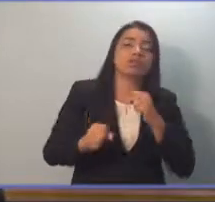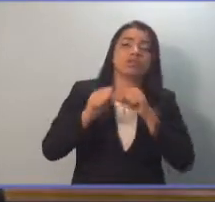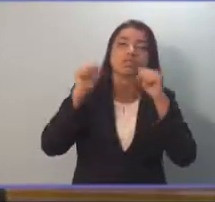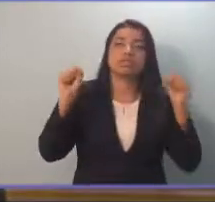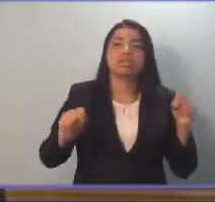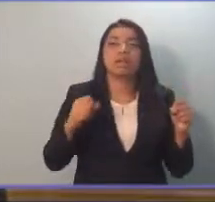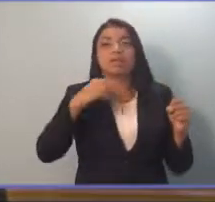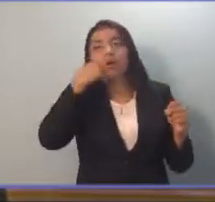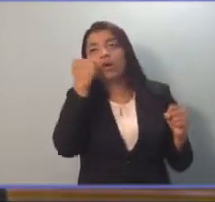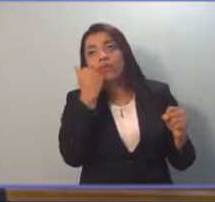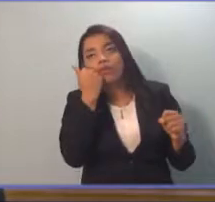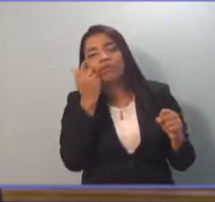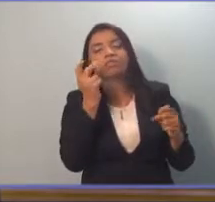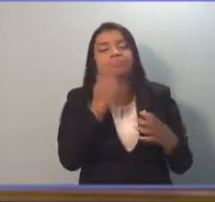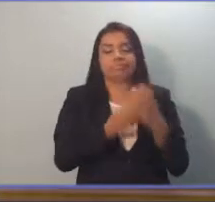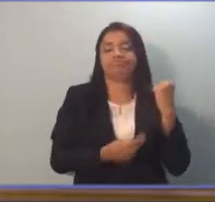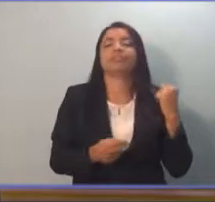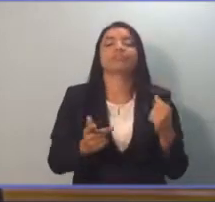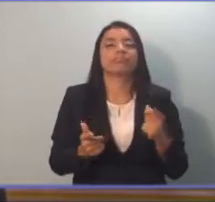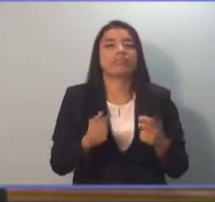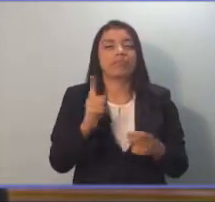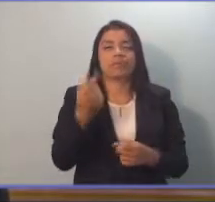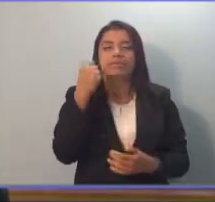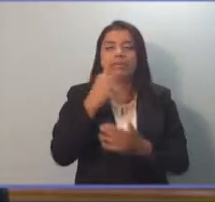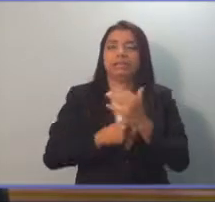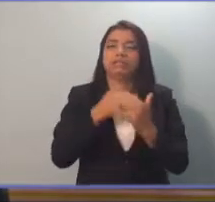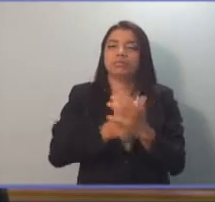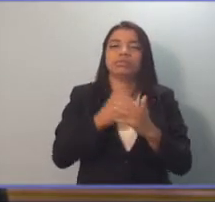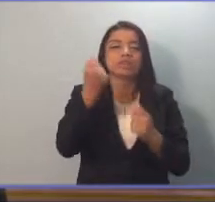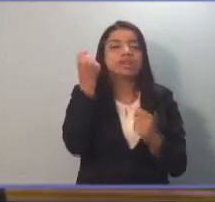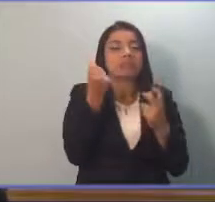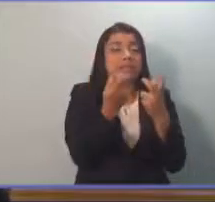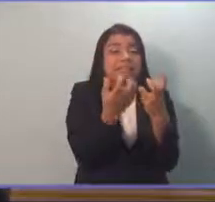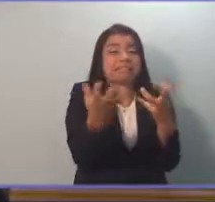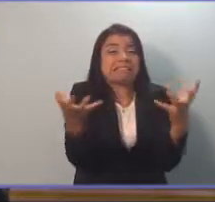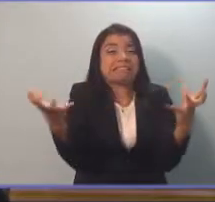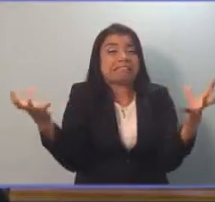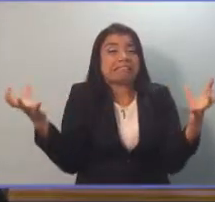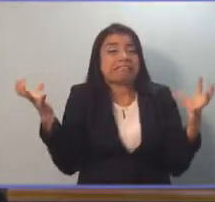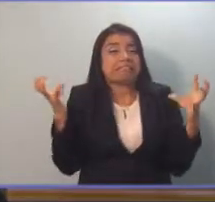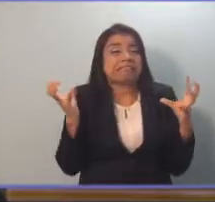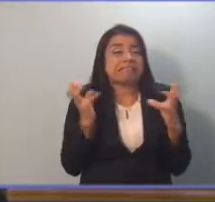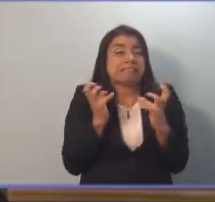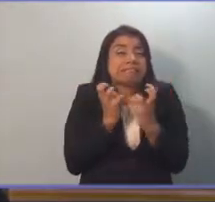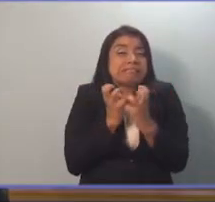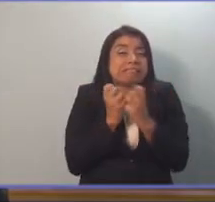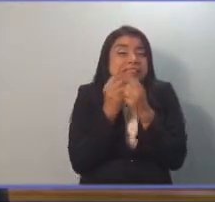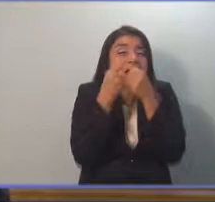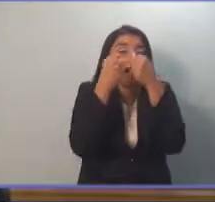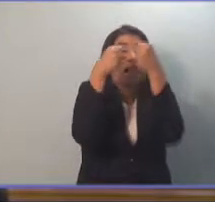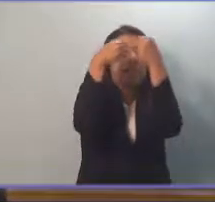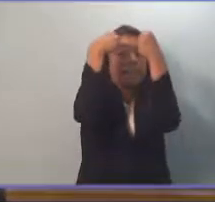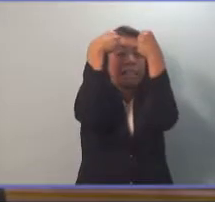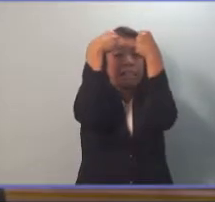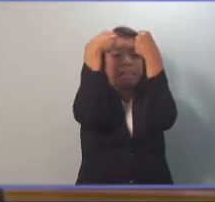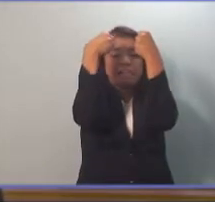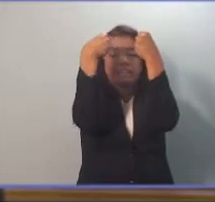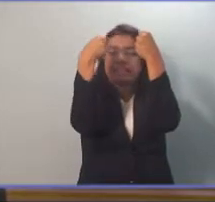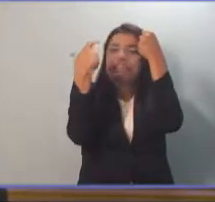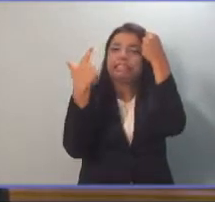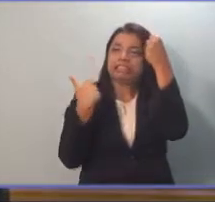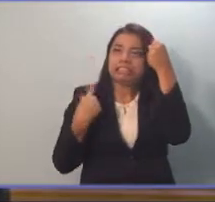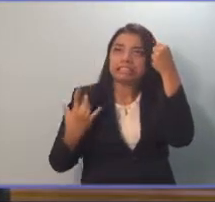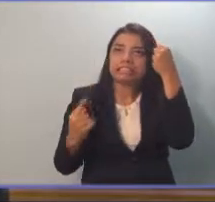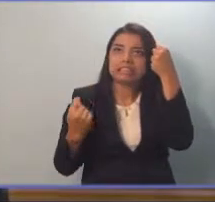ha sido la lucha por reducir el hacinamiento. El hacinamiento como el principal obstáculo